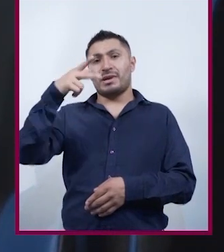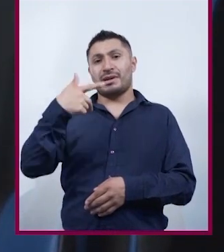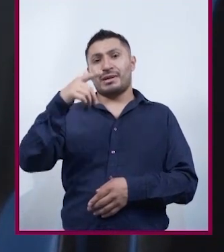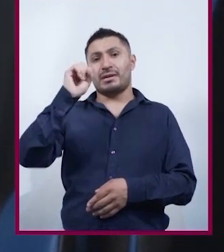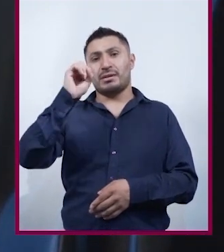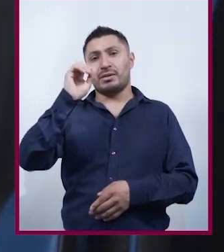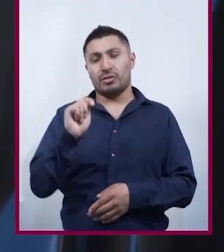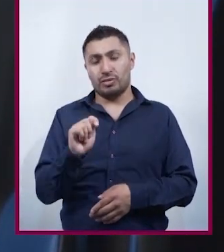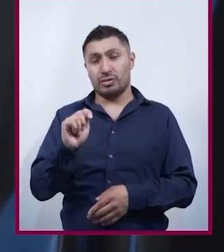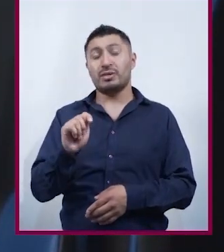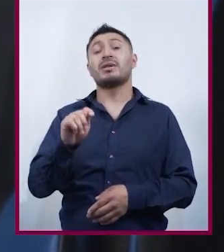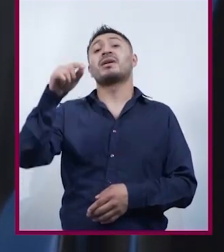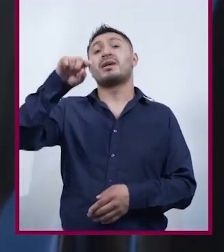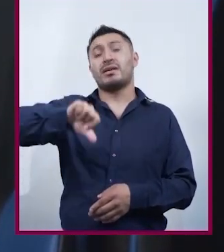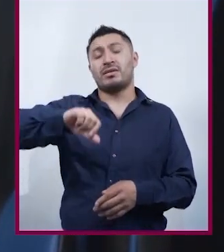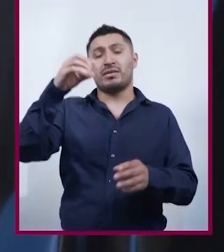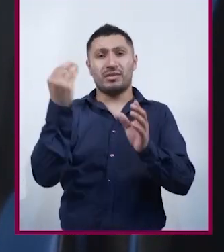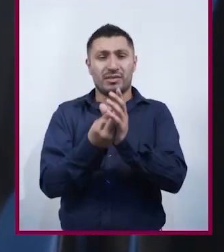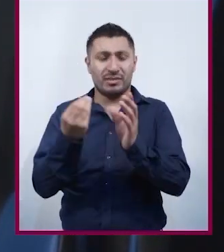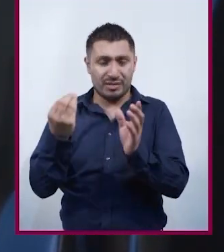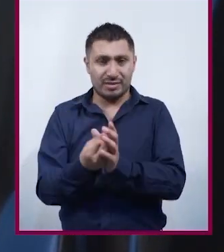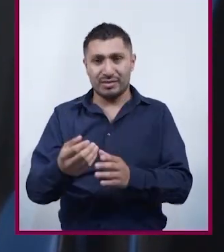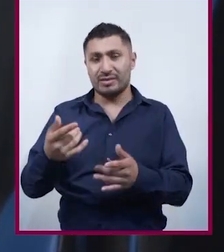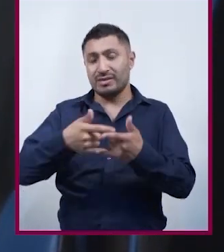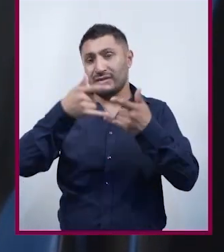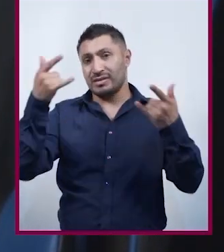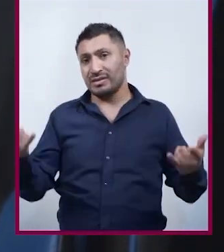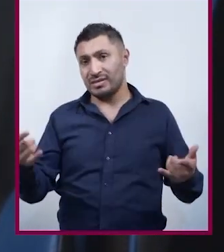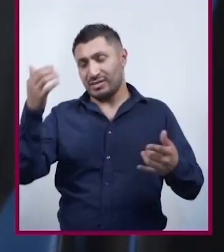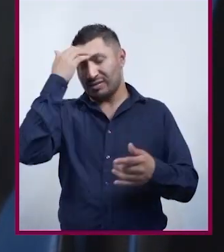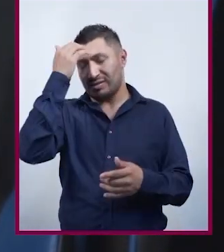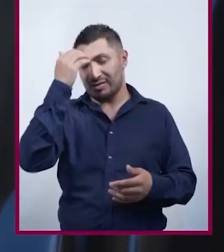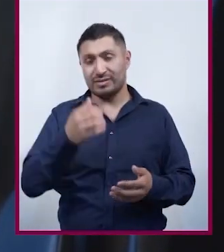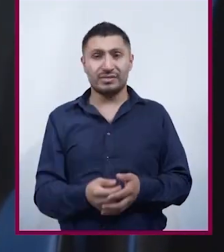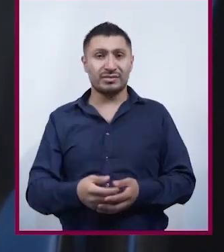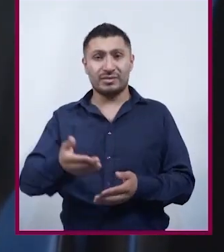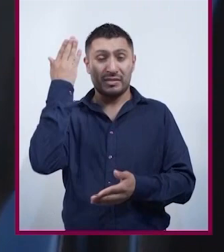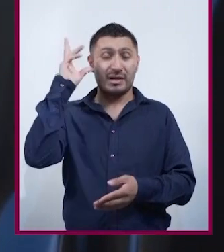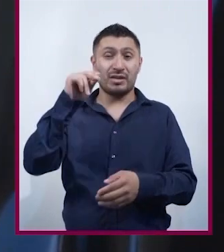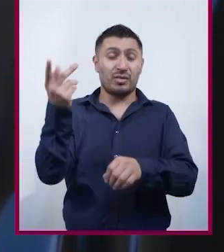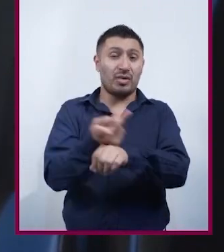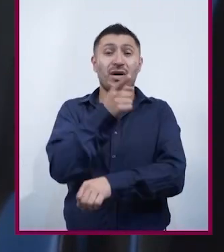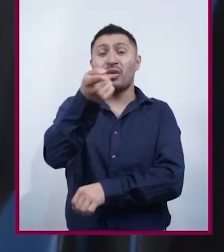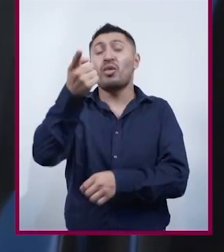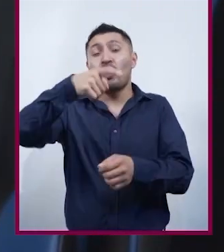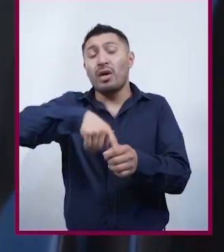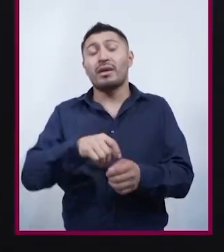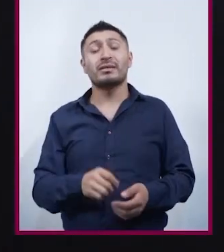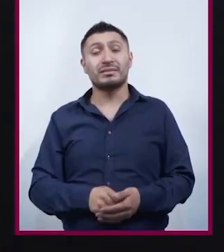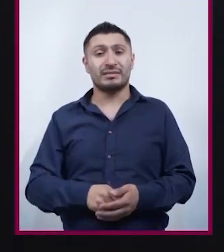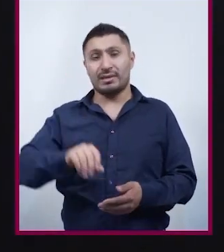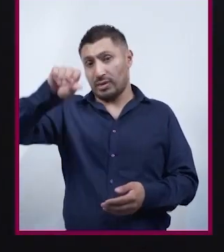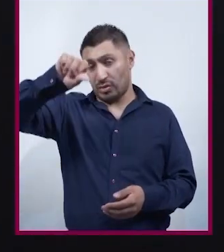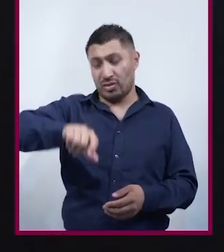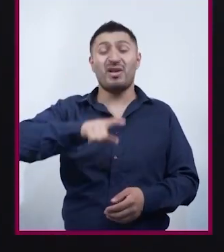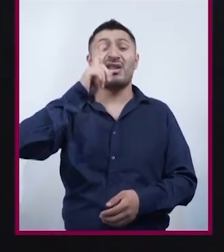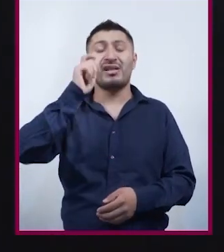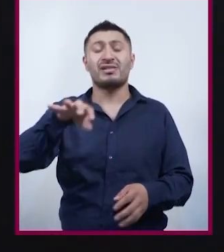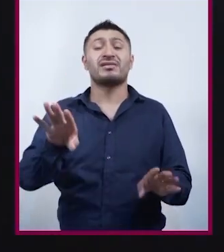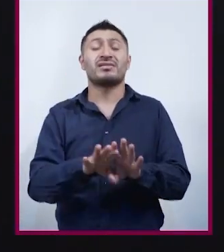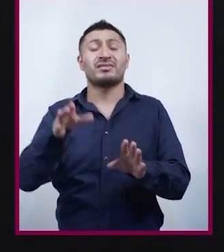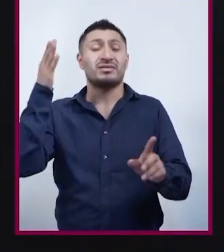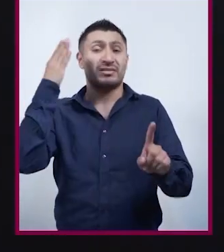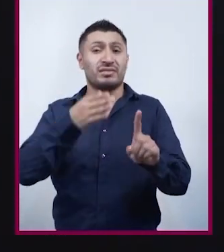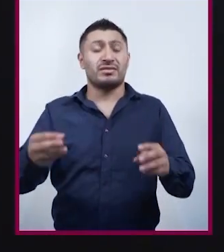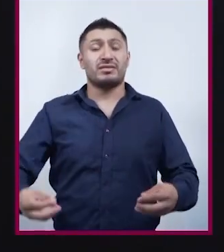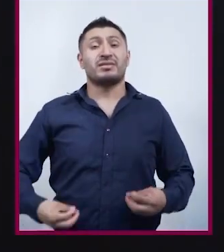Cortázar. Y este es tu programa de conciencia histórica. El pasado no ha pasado. Conéctate. El día de hoy nos